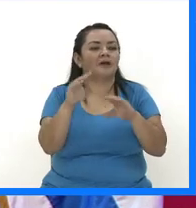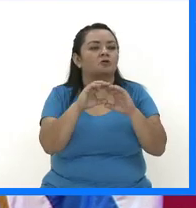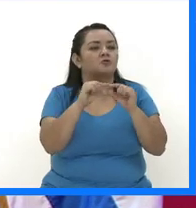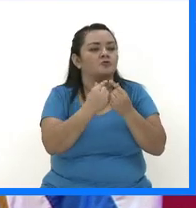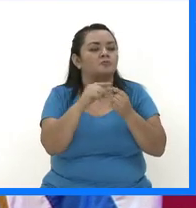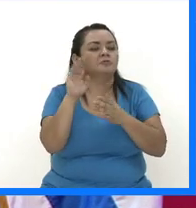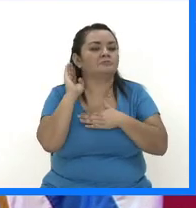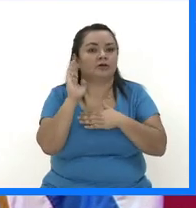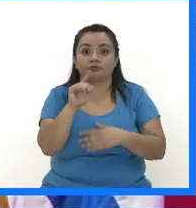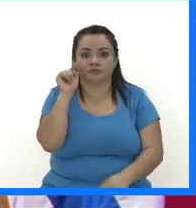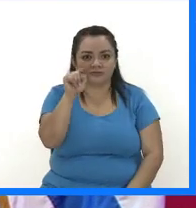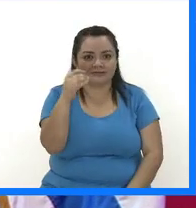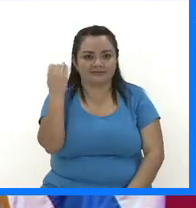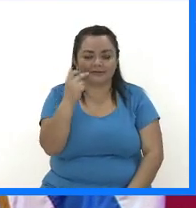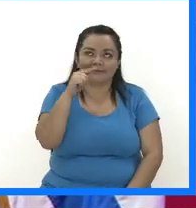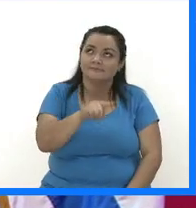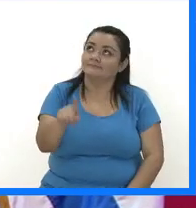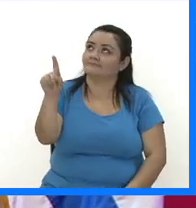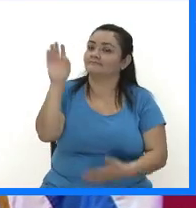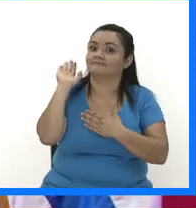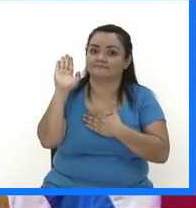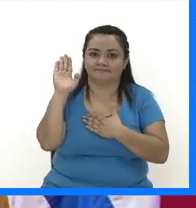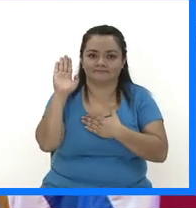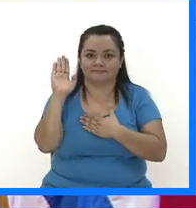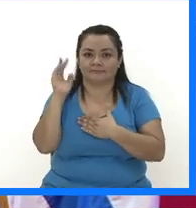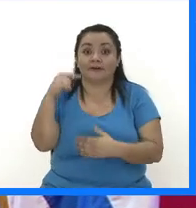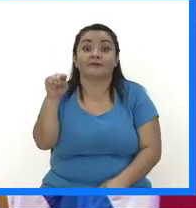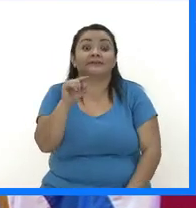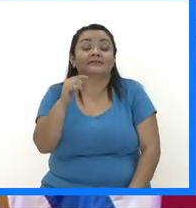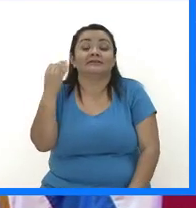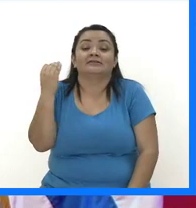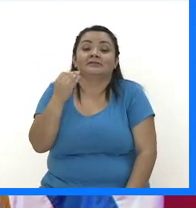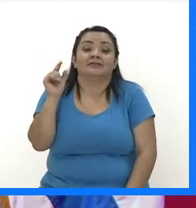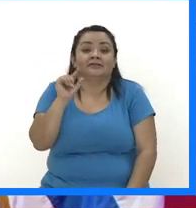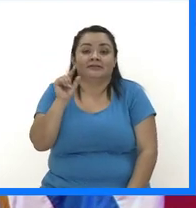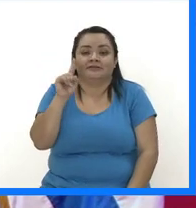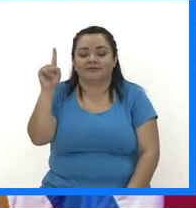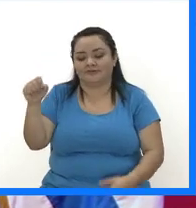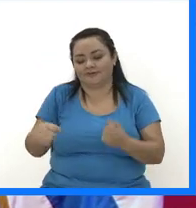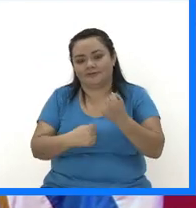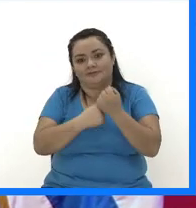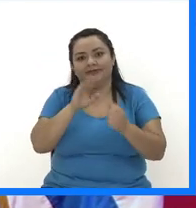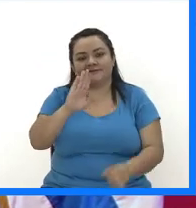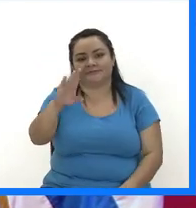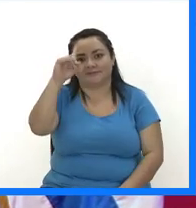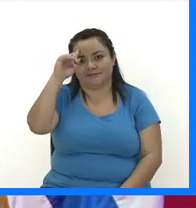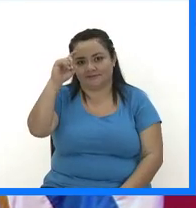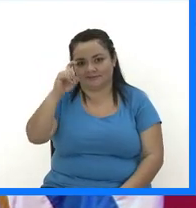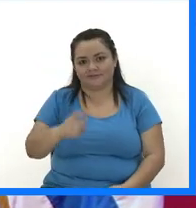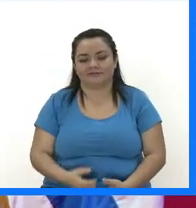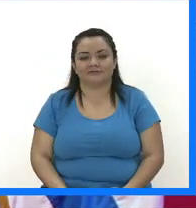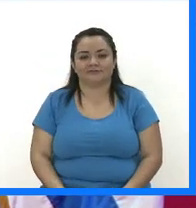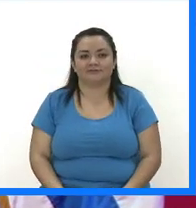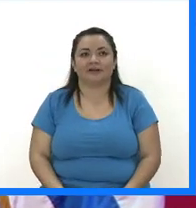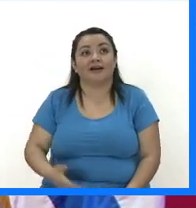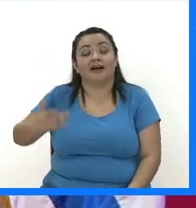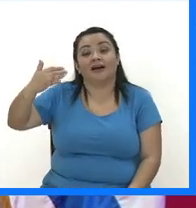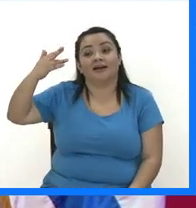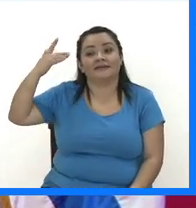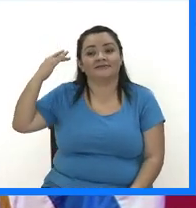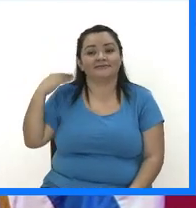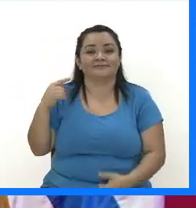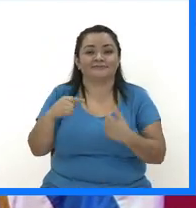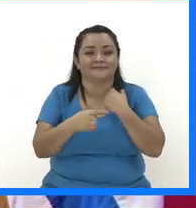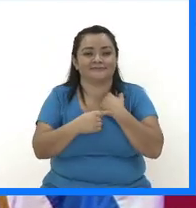oración y no con dios en qué sentido te lo digo que no has permitido que dios respalde tus sueños hace mucho tiempo cuando